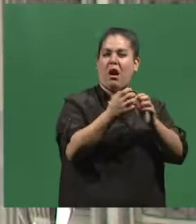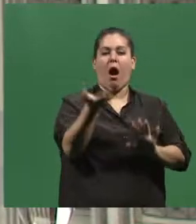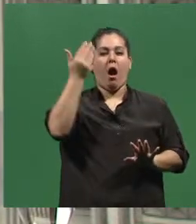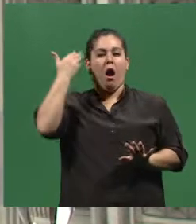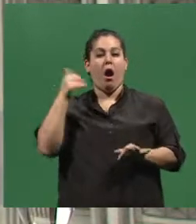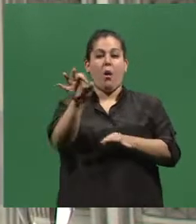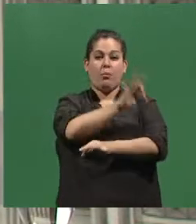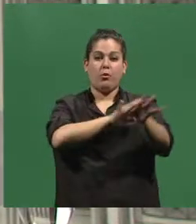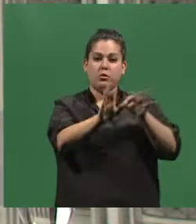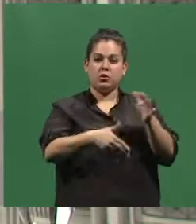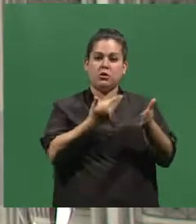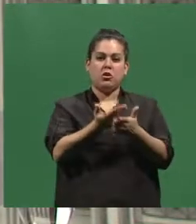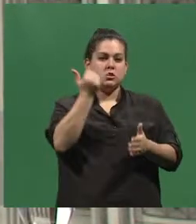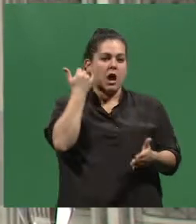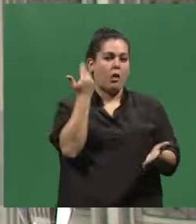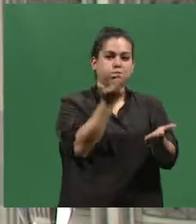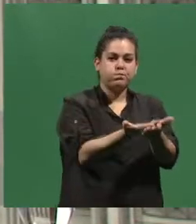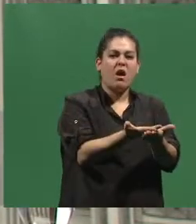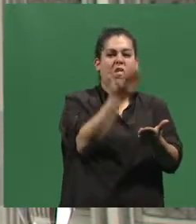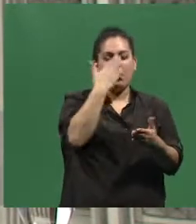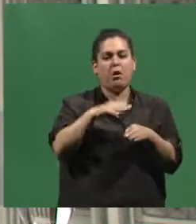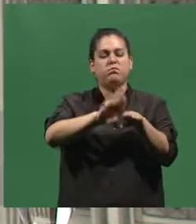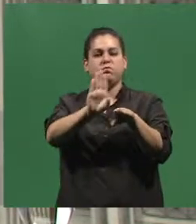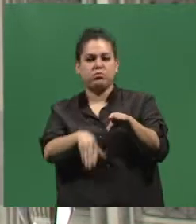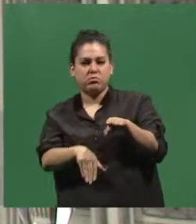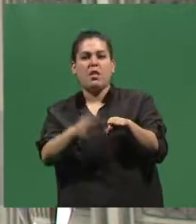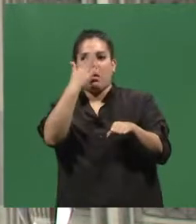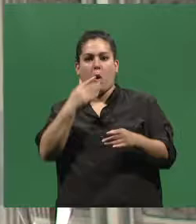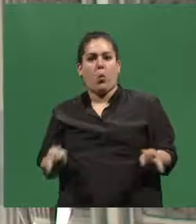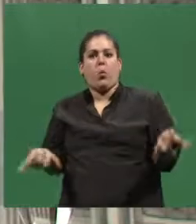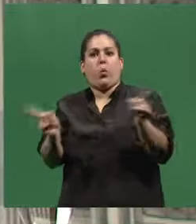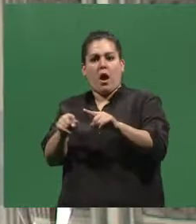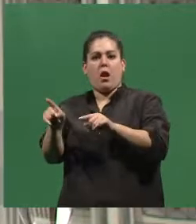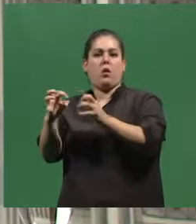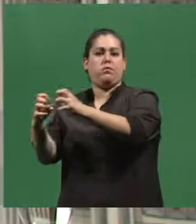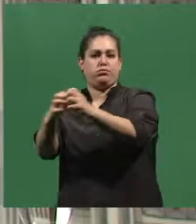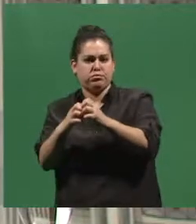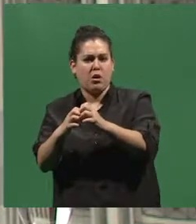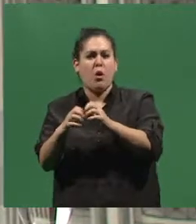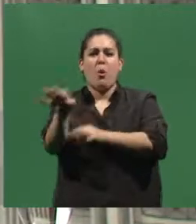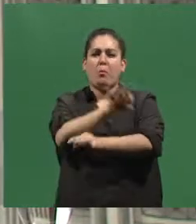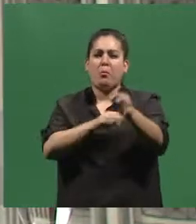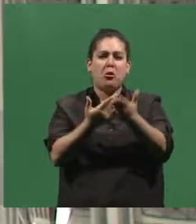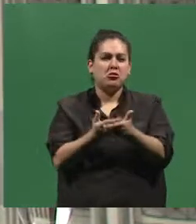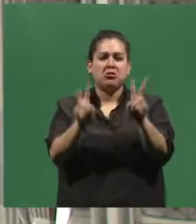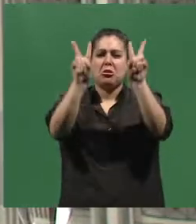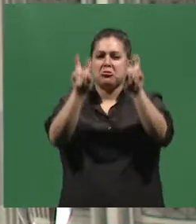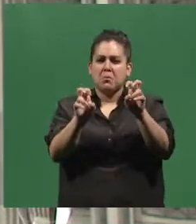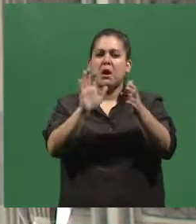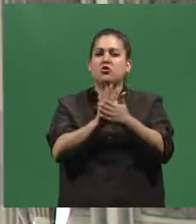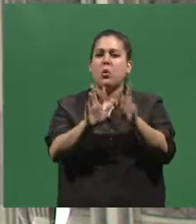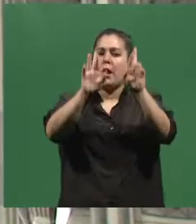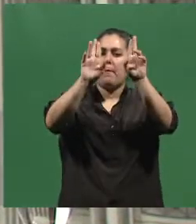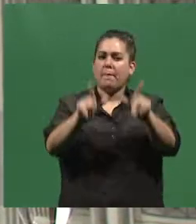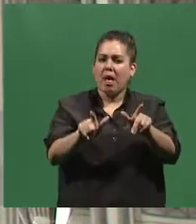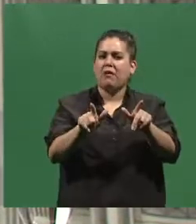proyecto que se había aprobado y que luego cayó, pero que luego fue representado. Es un proyecto que trata sobre las políticas